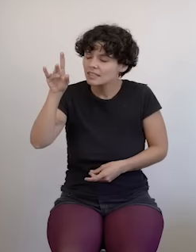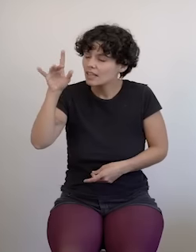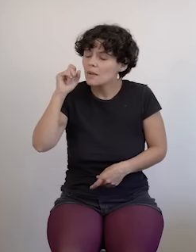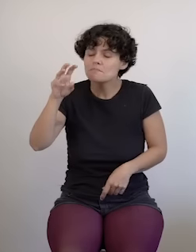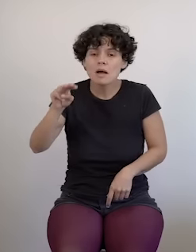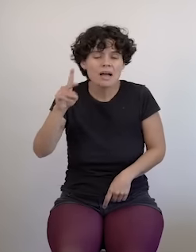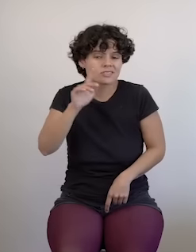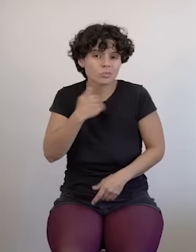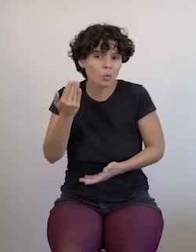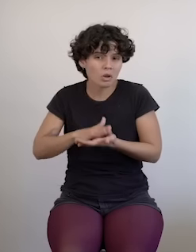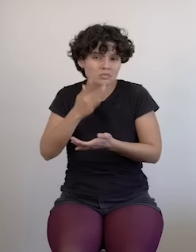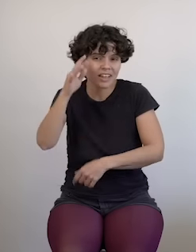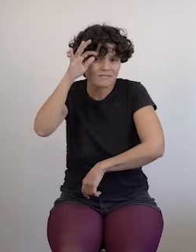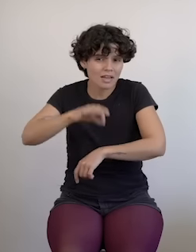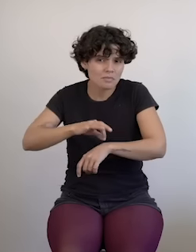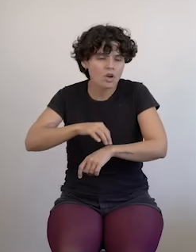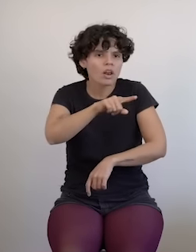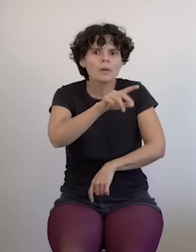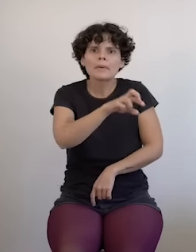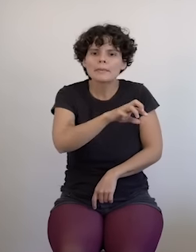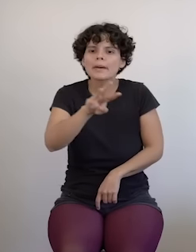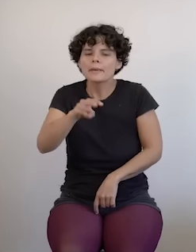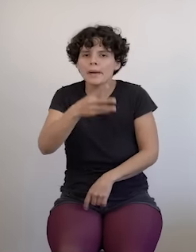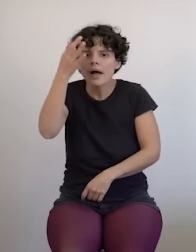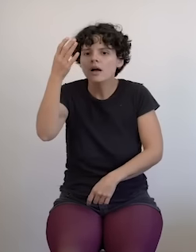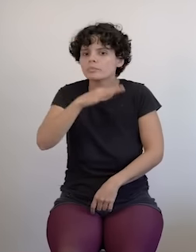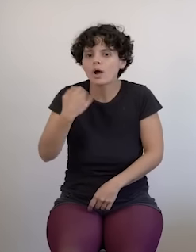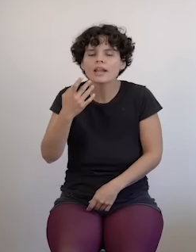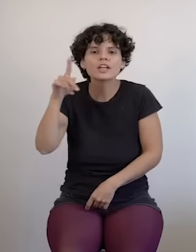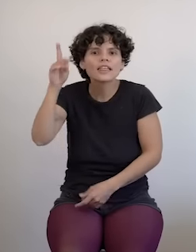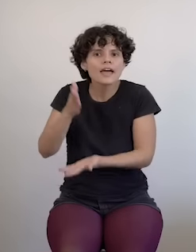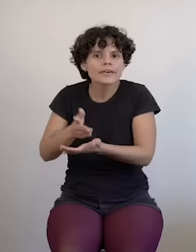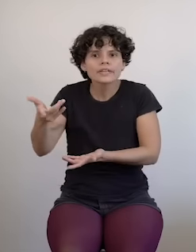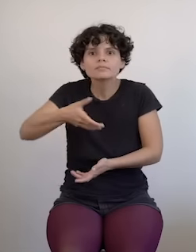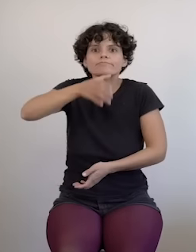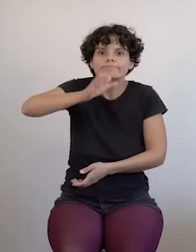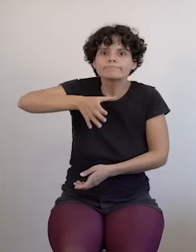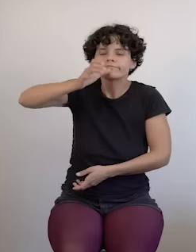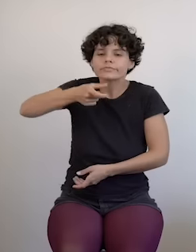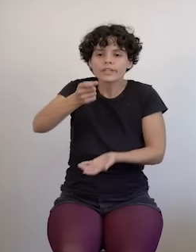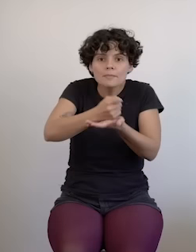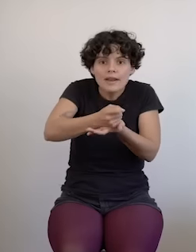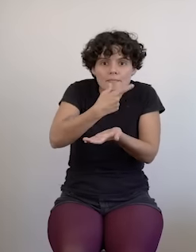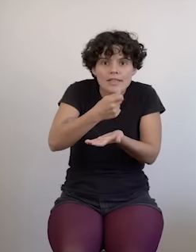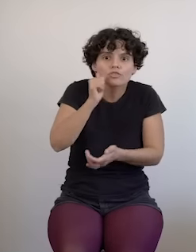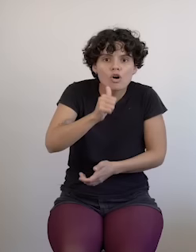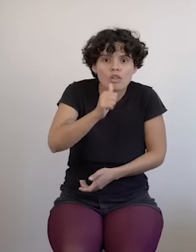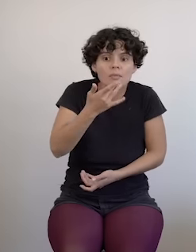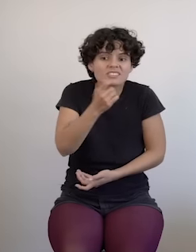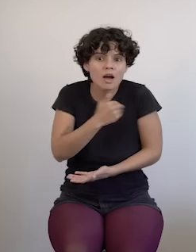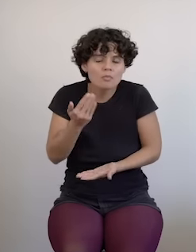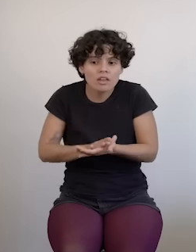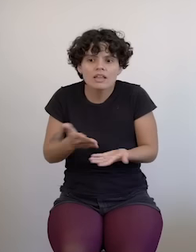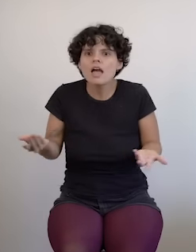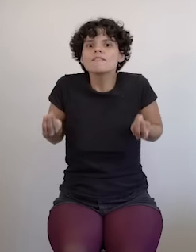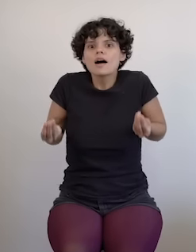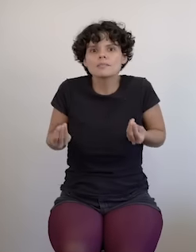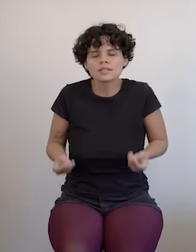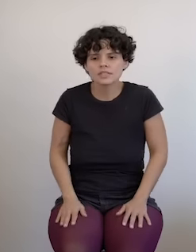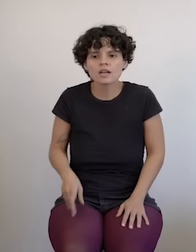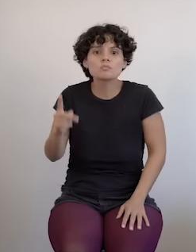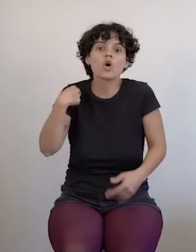se murió por la misma enfermedad. No tiene mamá, no tiene papá, está solito el muchacho. Y me dice, tiene que tomarse una pastilla con una leche porque si no se muere. Que yo vengo de lo mismo